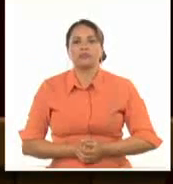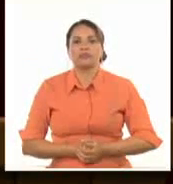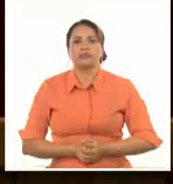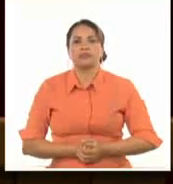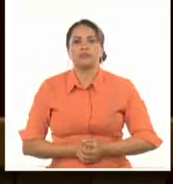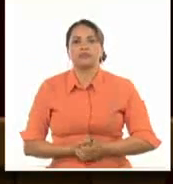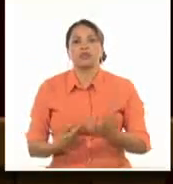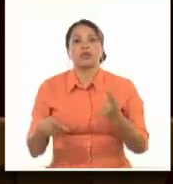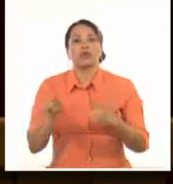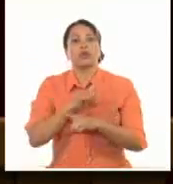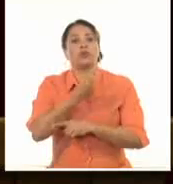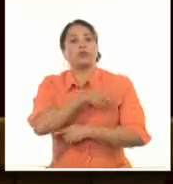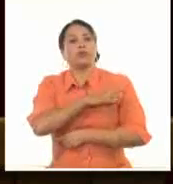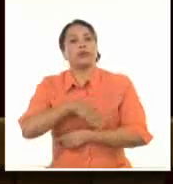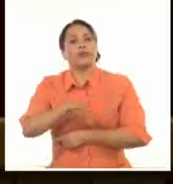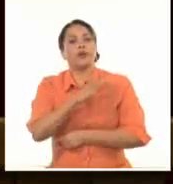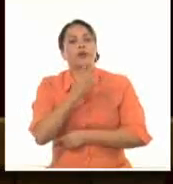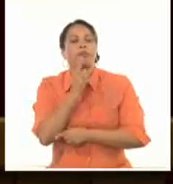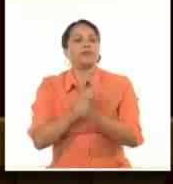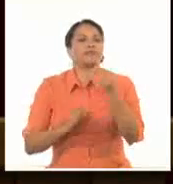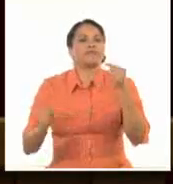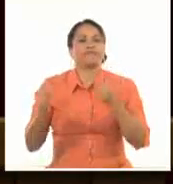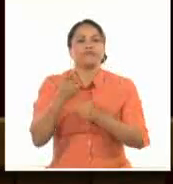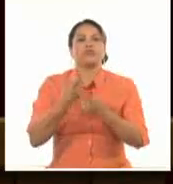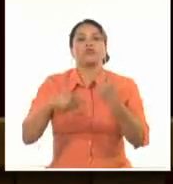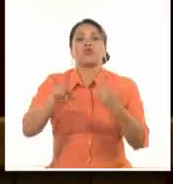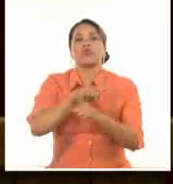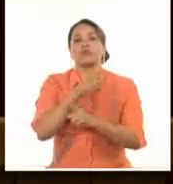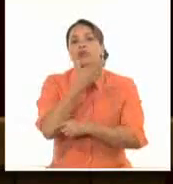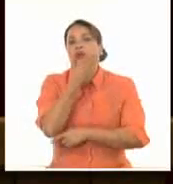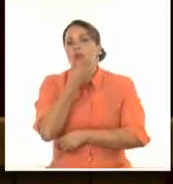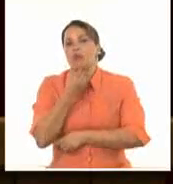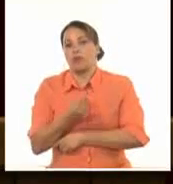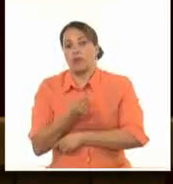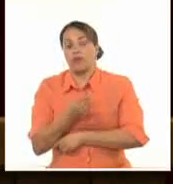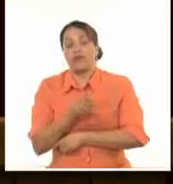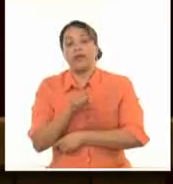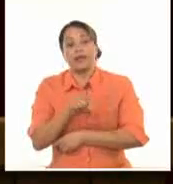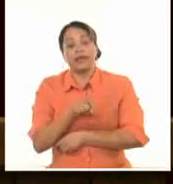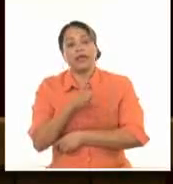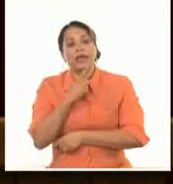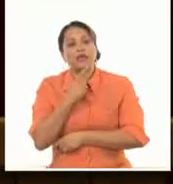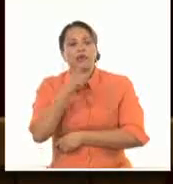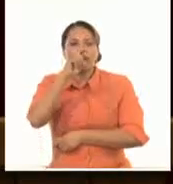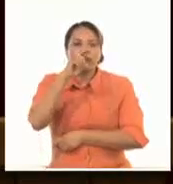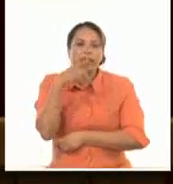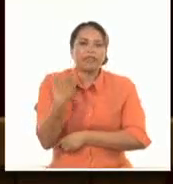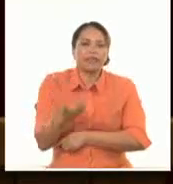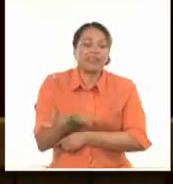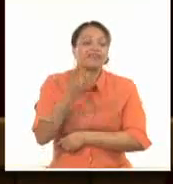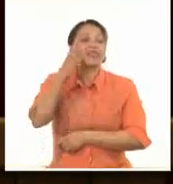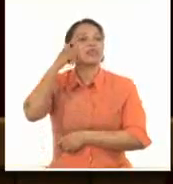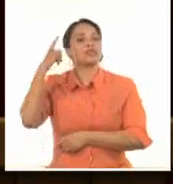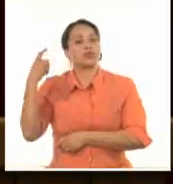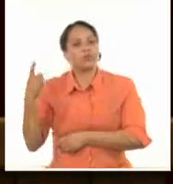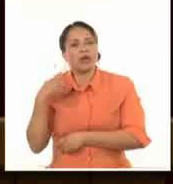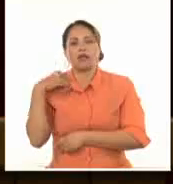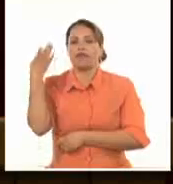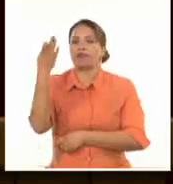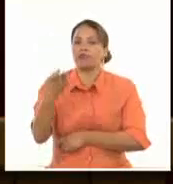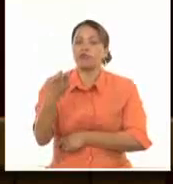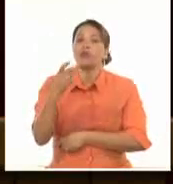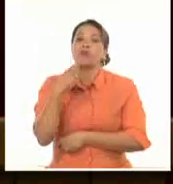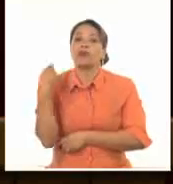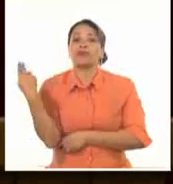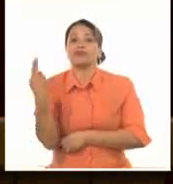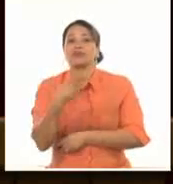el pueblo, pero especialmente contra la juventud, que está en la edad de soñar y proyectar el futuro, se orienta el bloqueo de Estados